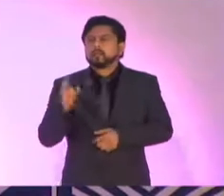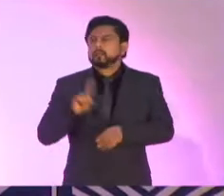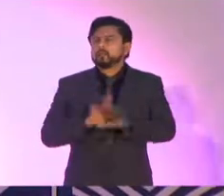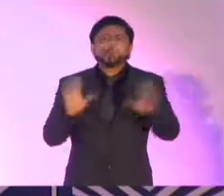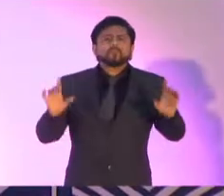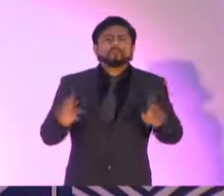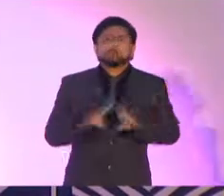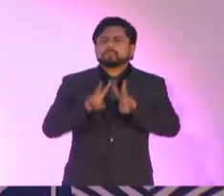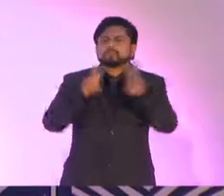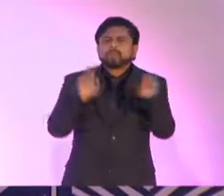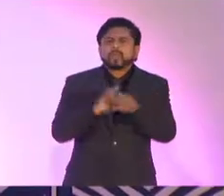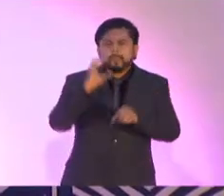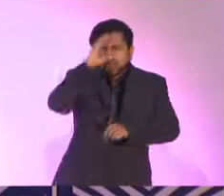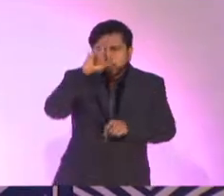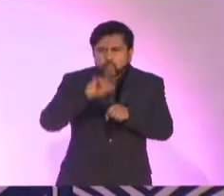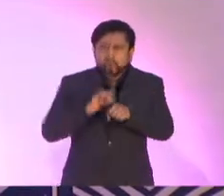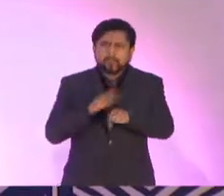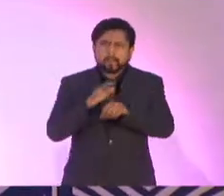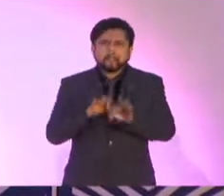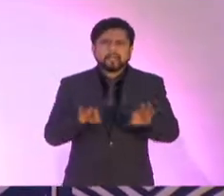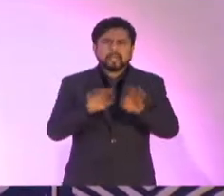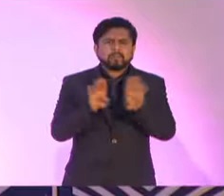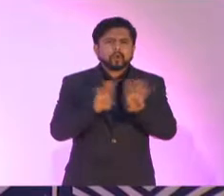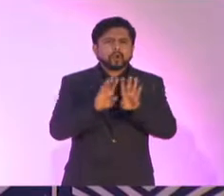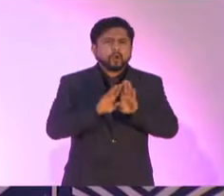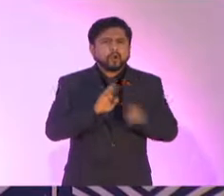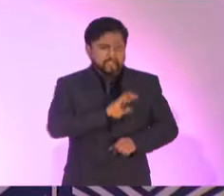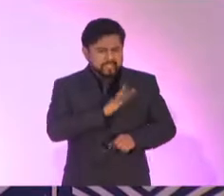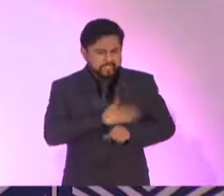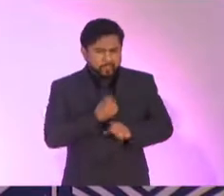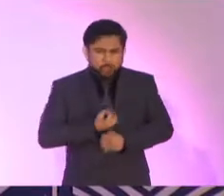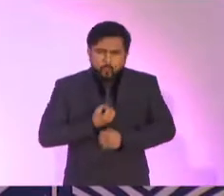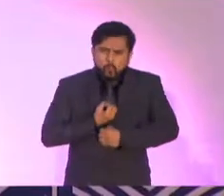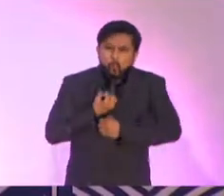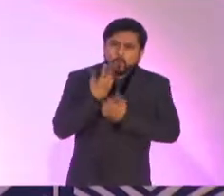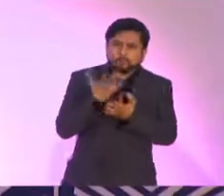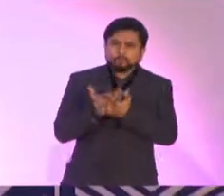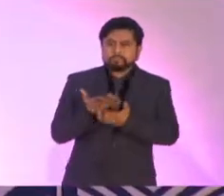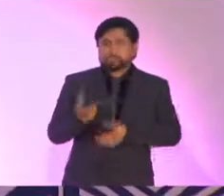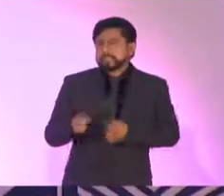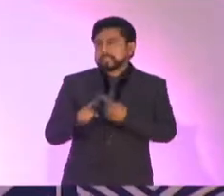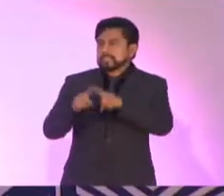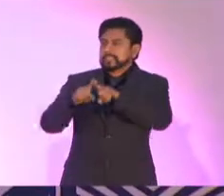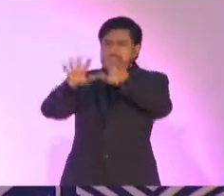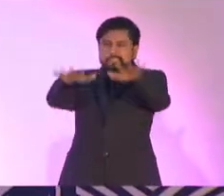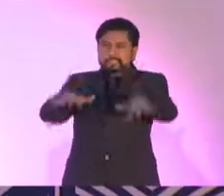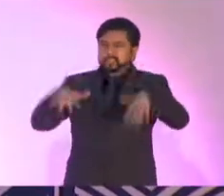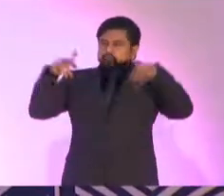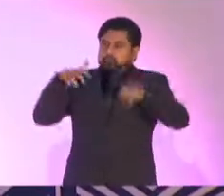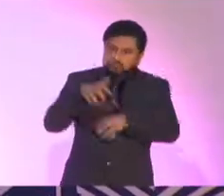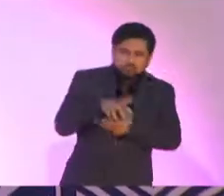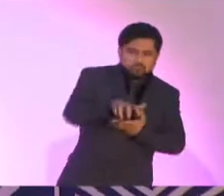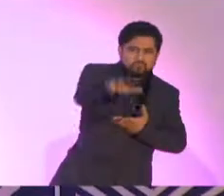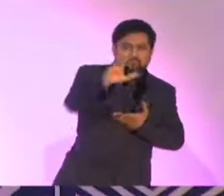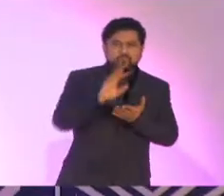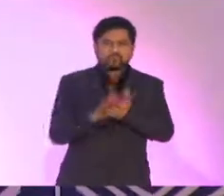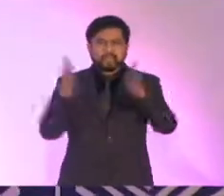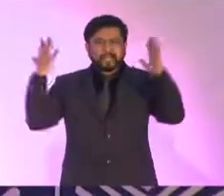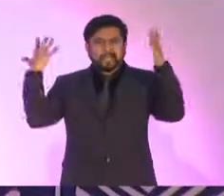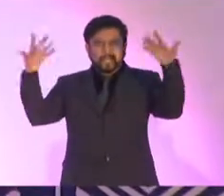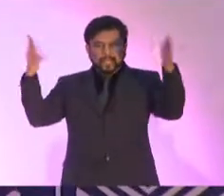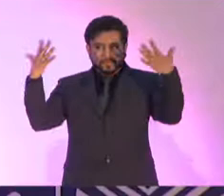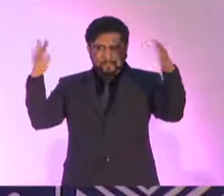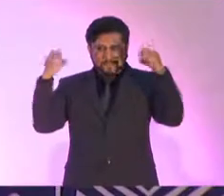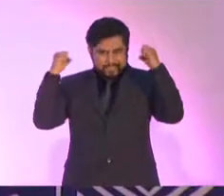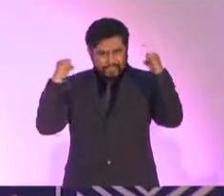tópico cultural y sobre todo literario para estas grandes masas. Pido un aplauso muy